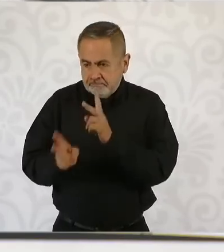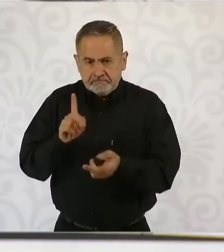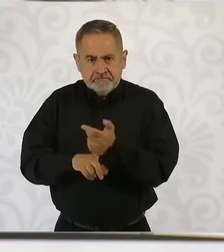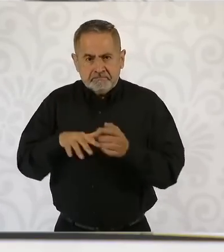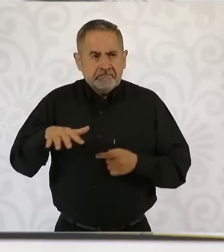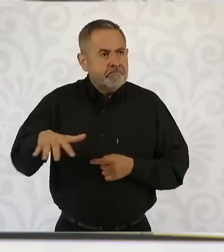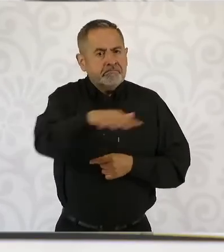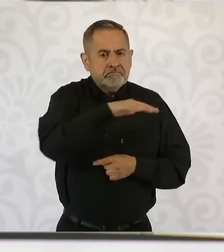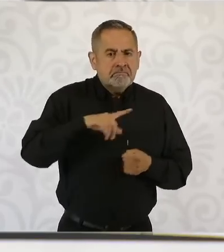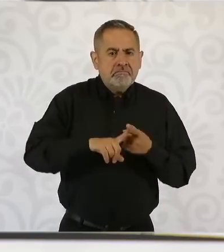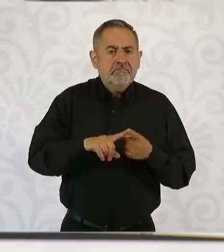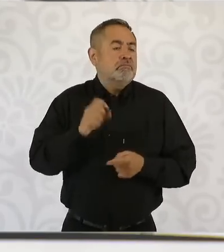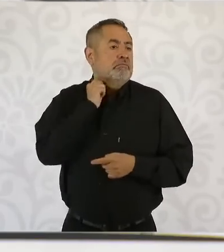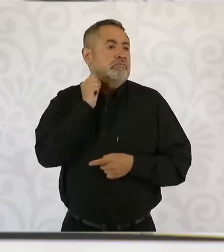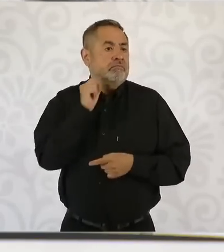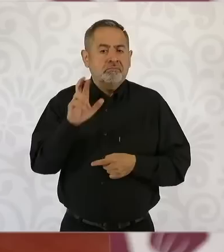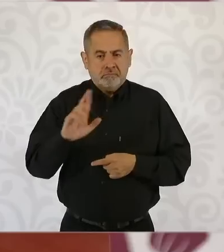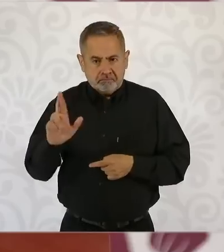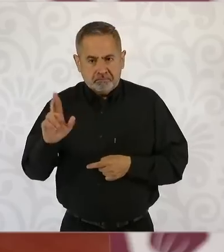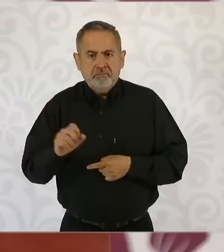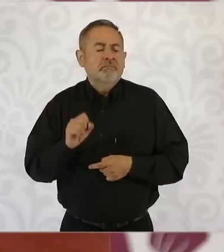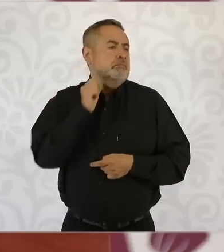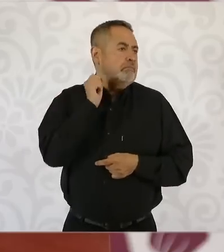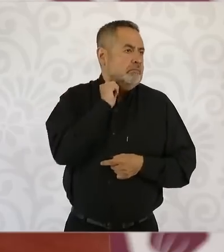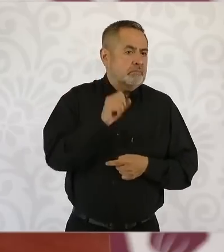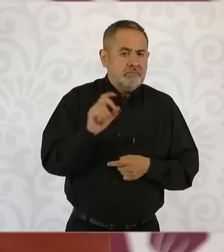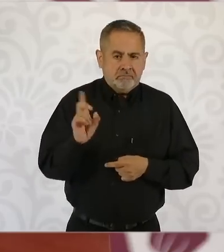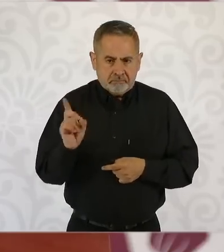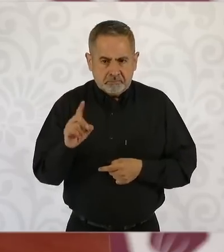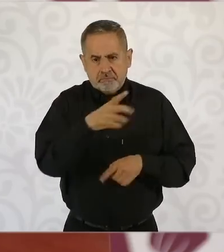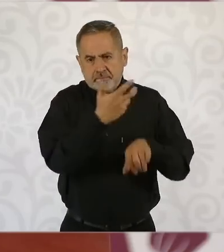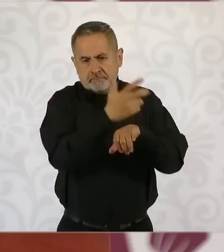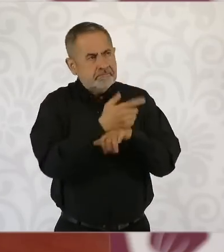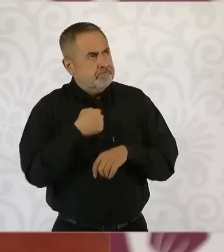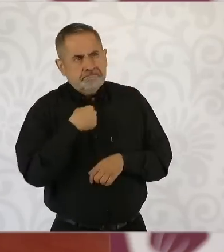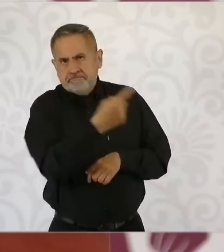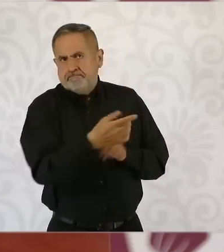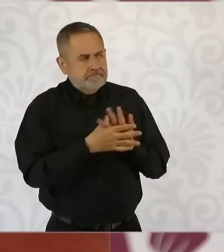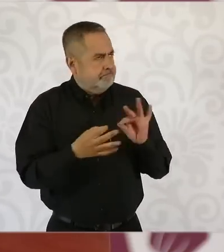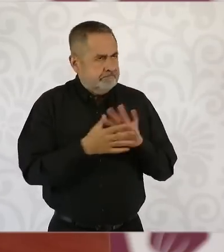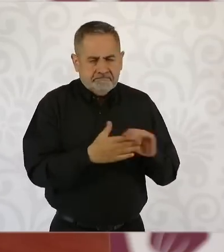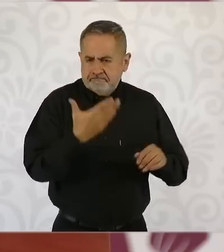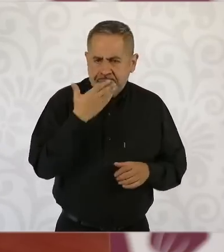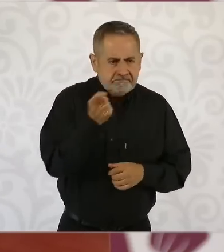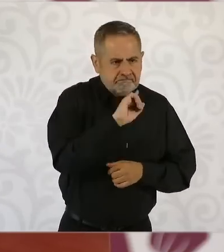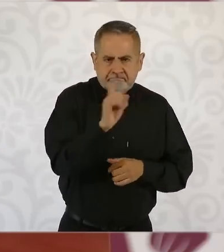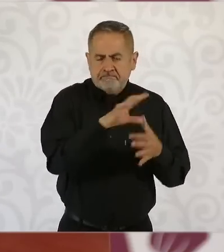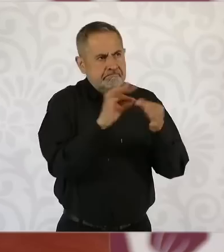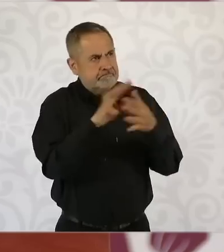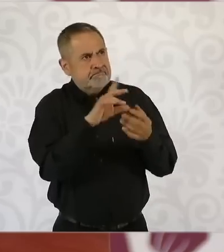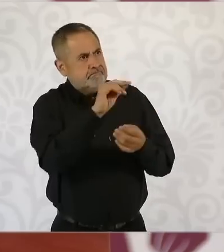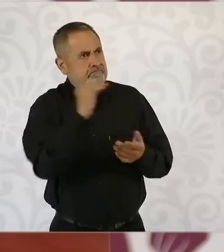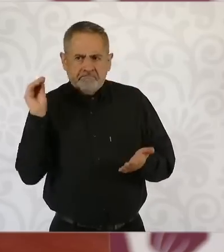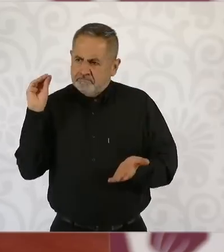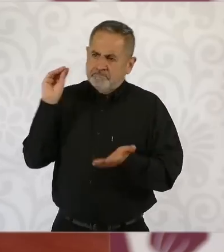republicanos y demócratas de los dos partidos, explicando por qué no es bueno que haya un